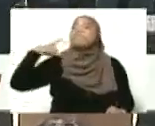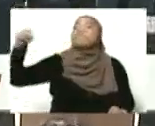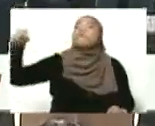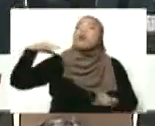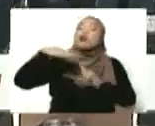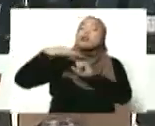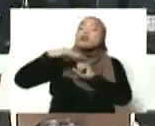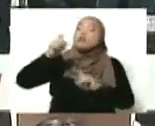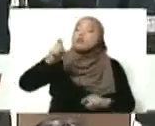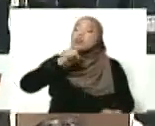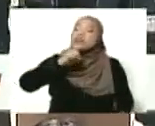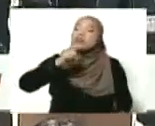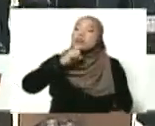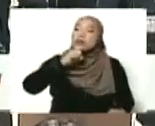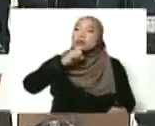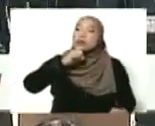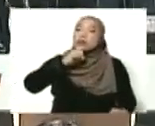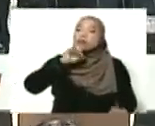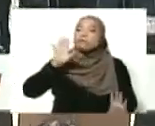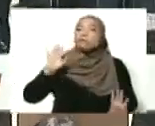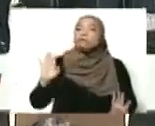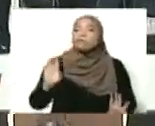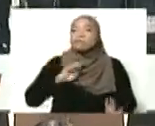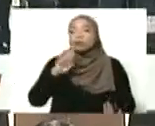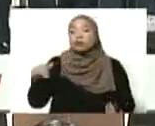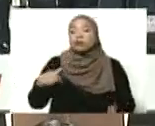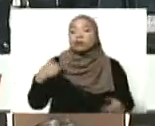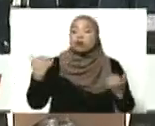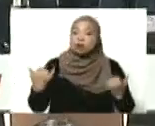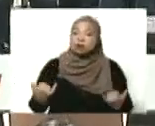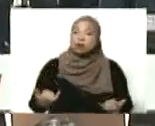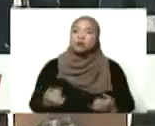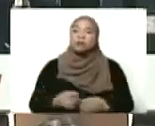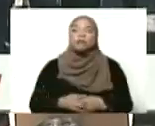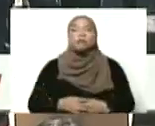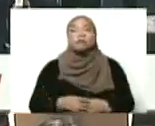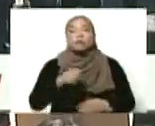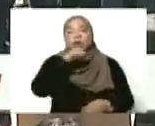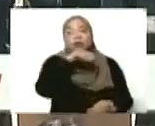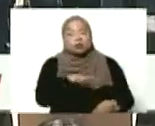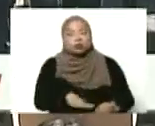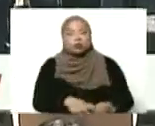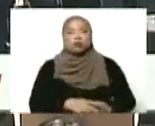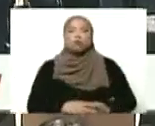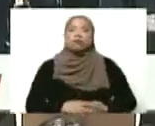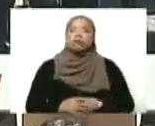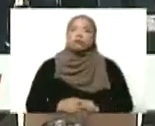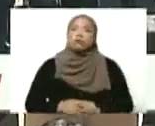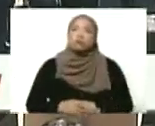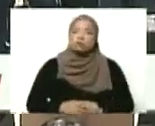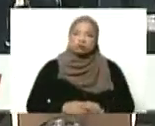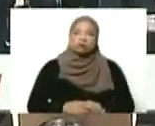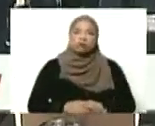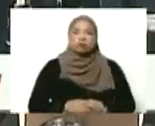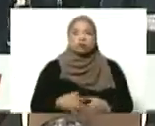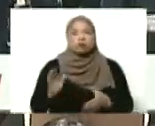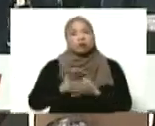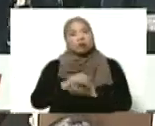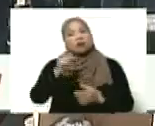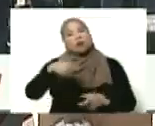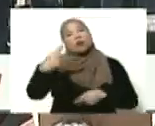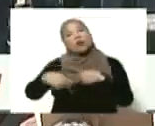Porque nosotros, lo que estamos haciendo es histórico, compañeros y compañeras. Esto